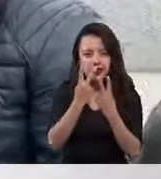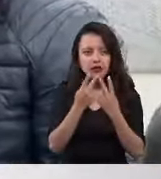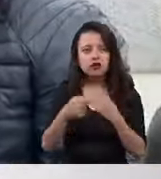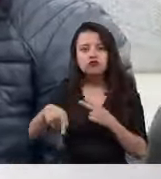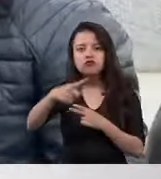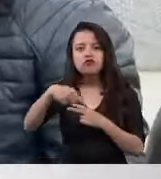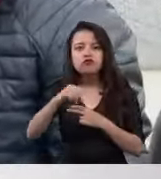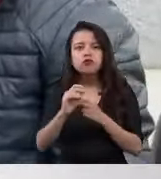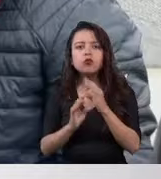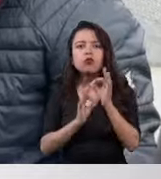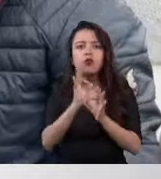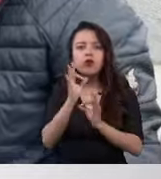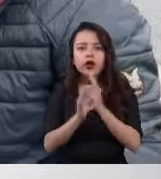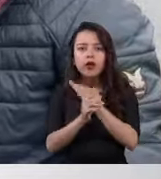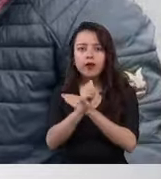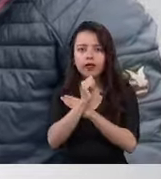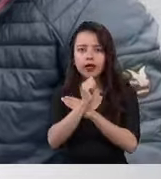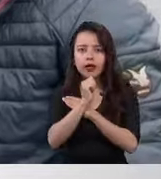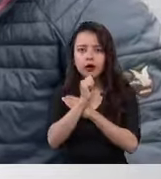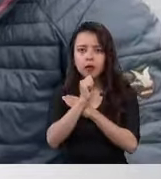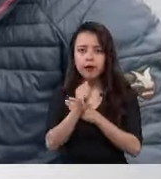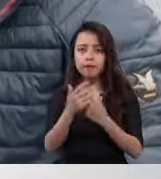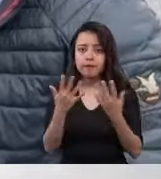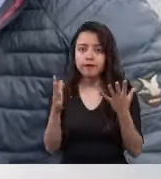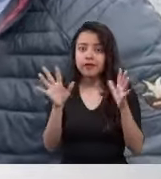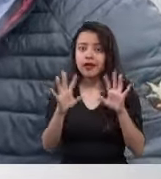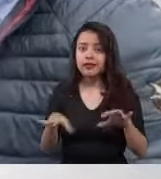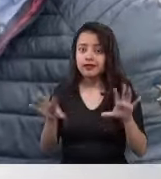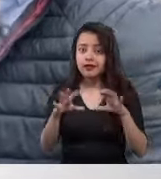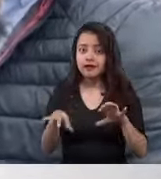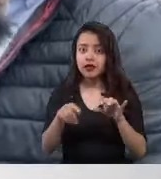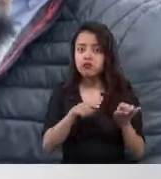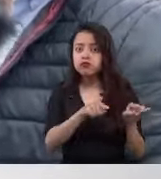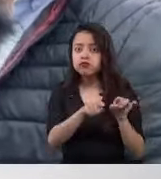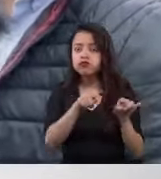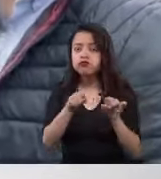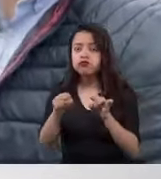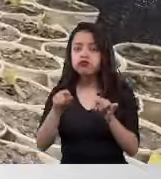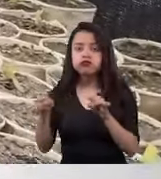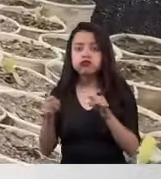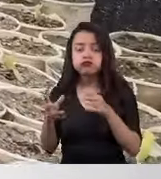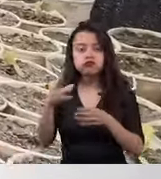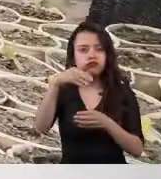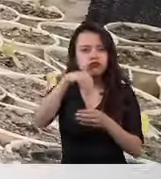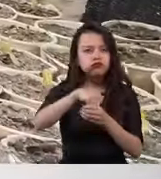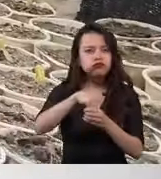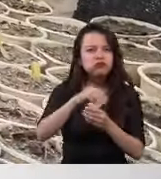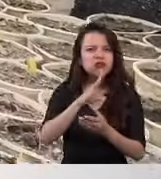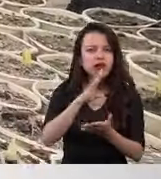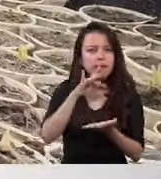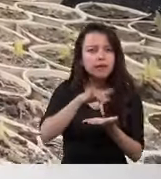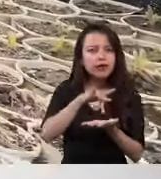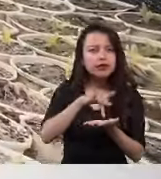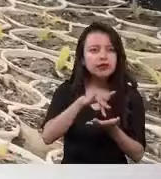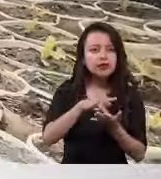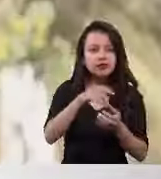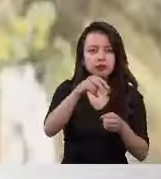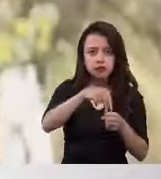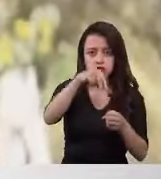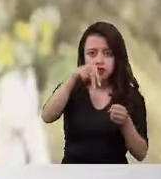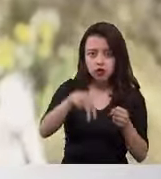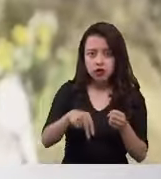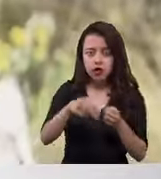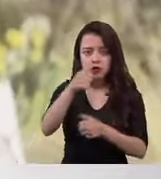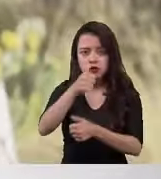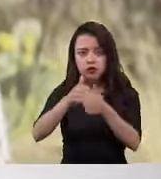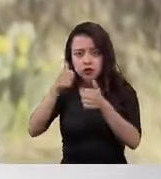a dudas, esta es una tarea que involucra a todas las autoridades regionales y a los ciudadanos, pues entre todos se puede llegar al punto de equilibrio entre